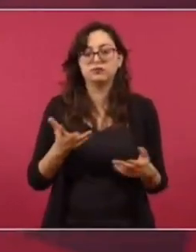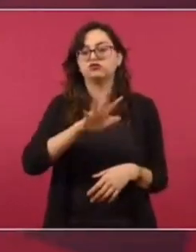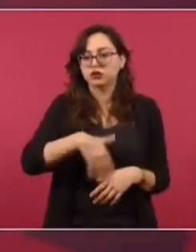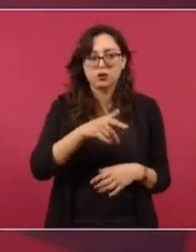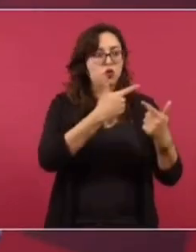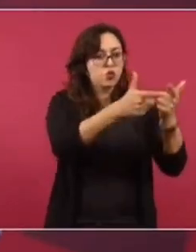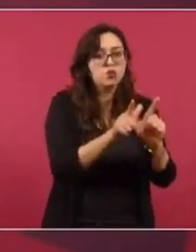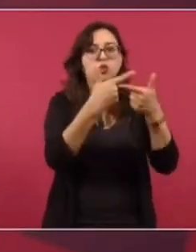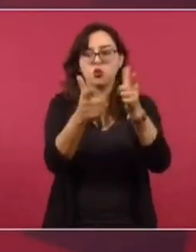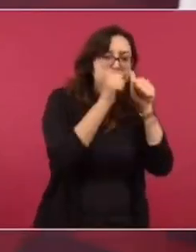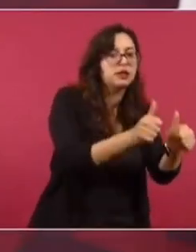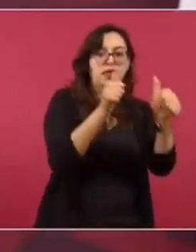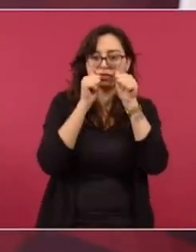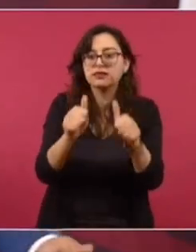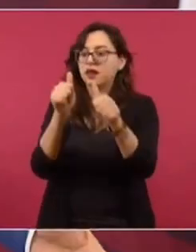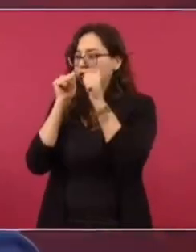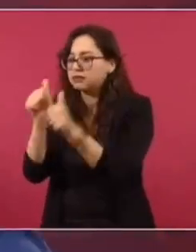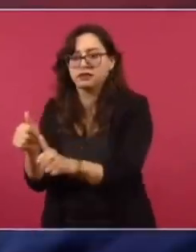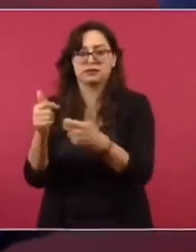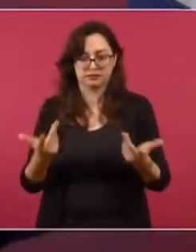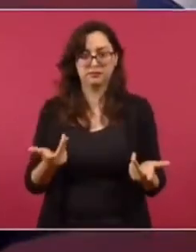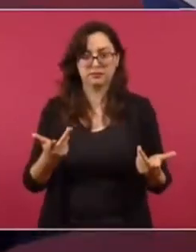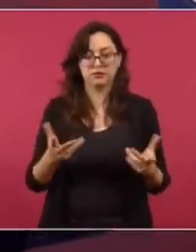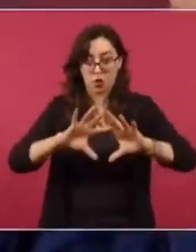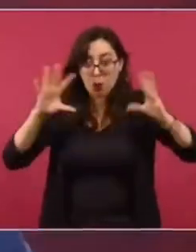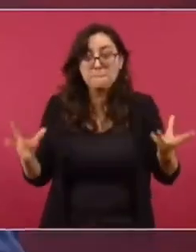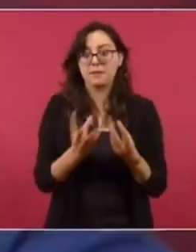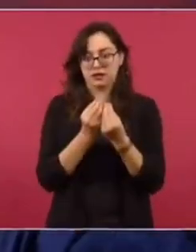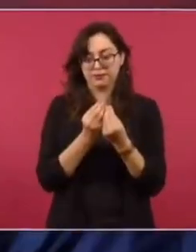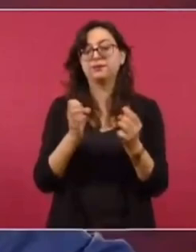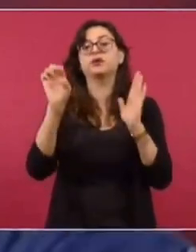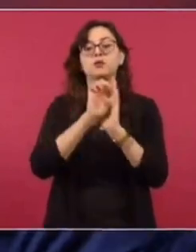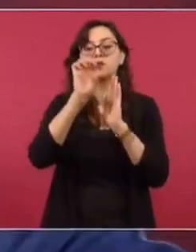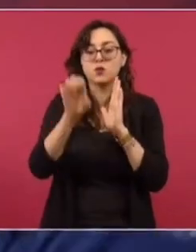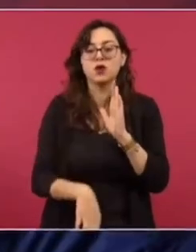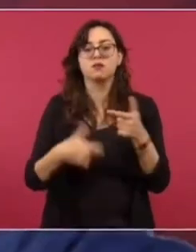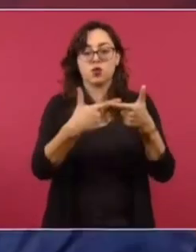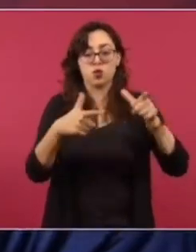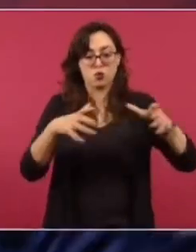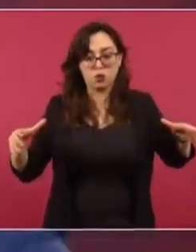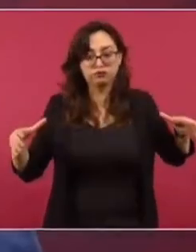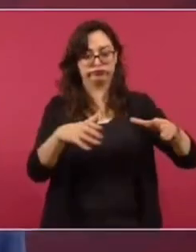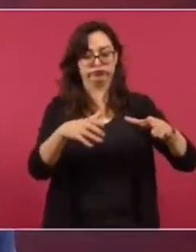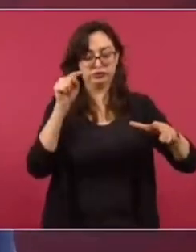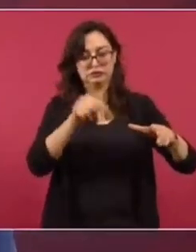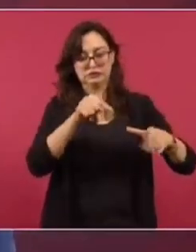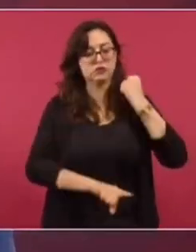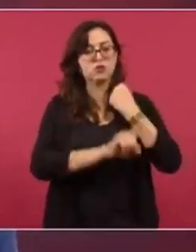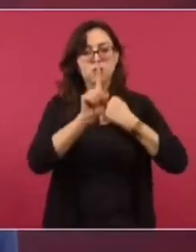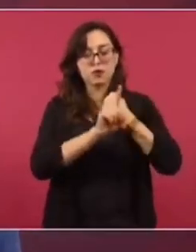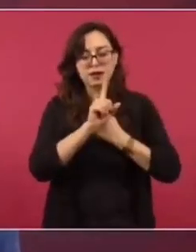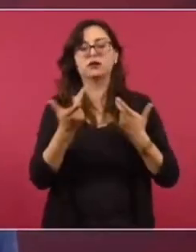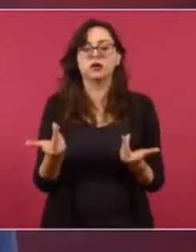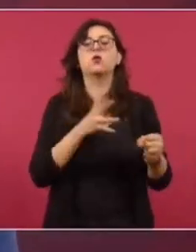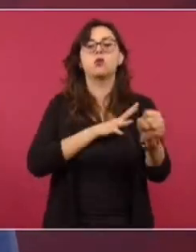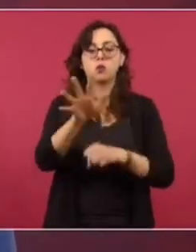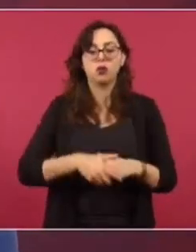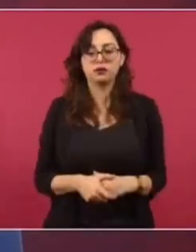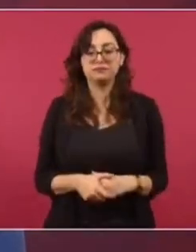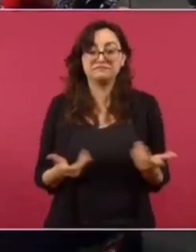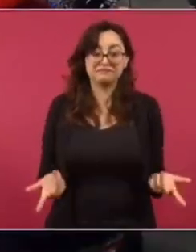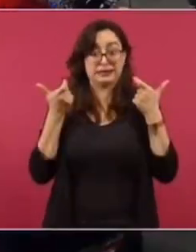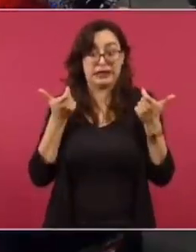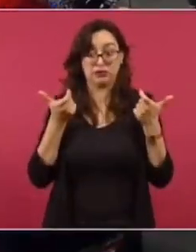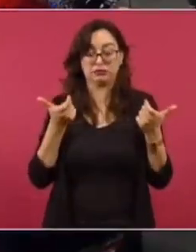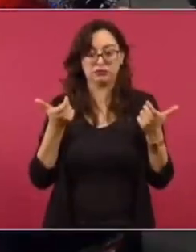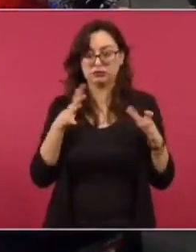colectivamente, masivamente, los problemas del pueblo. Por ejemplo, colectivamente estamos buscando fortalecer la economía